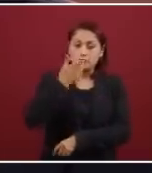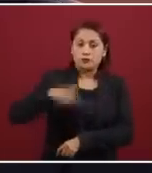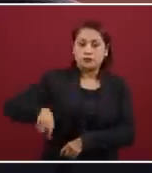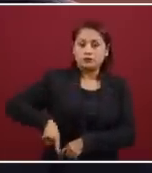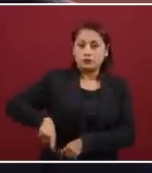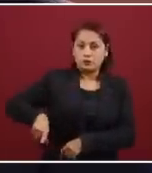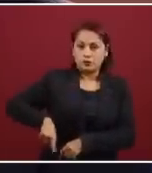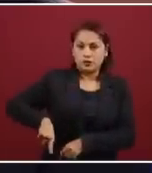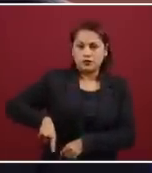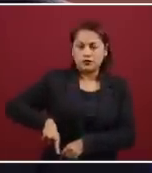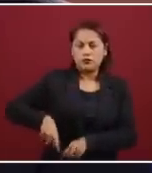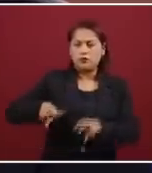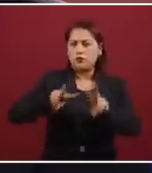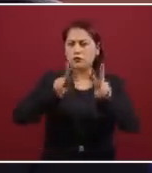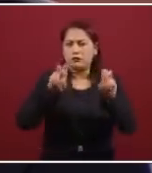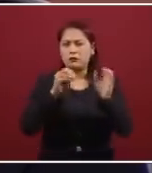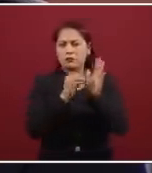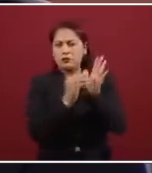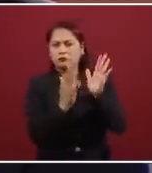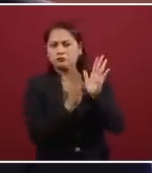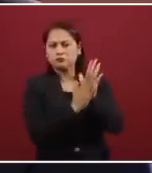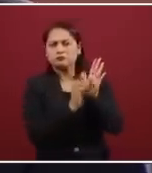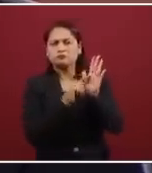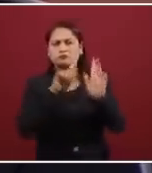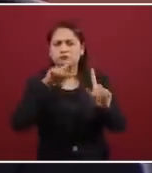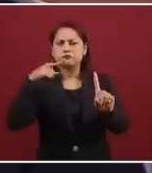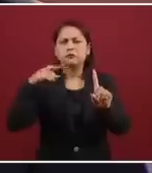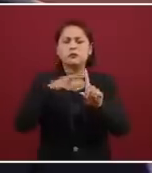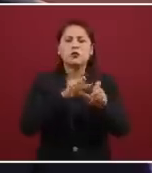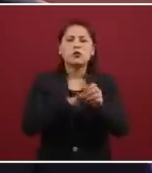curriculares no solo de manera directa sobre prevención